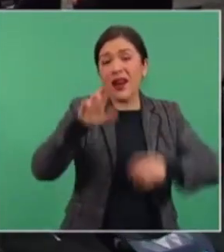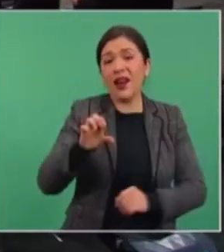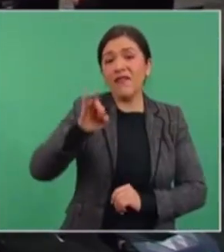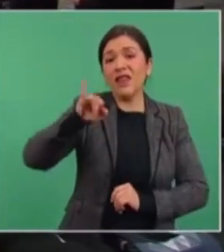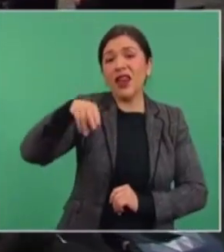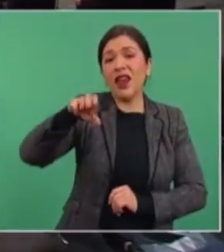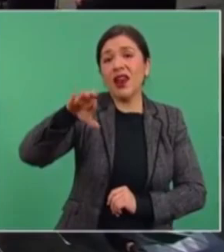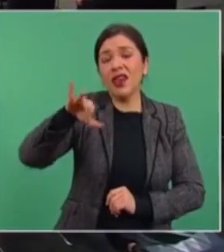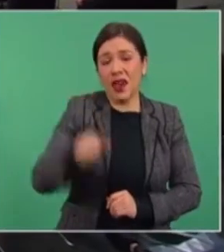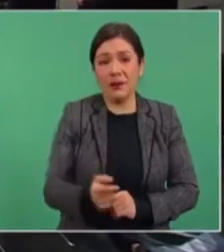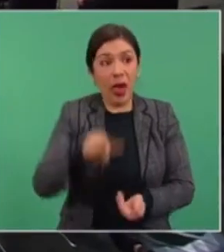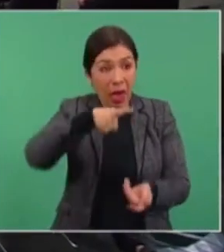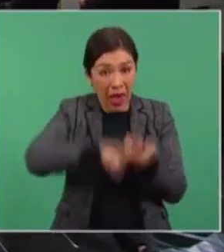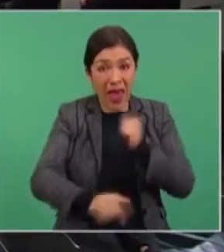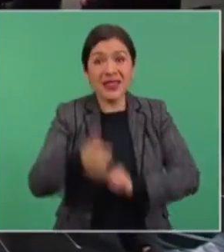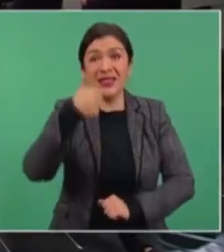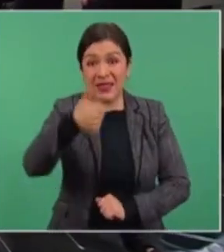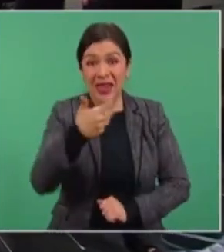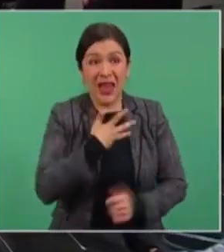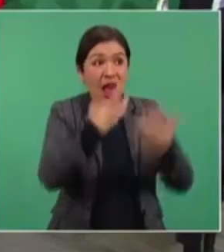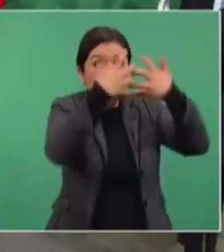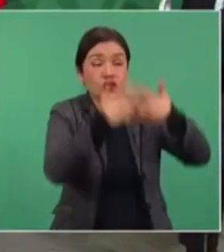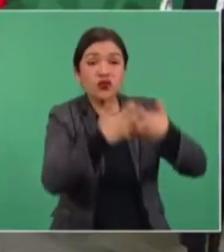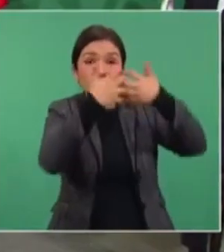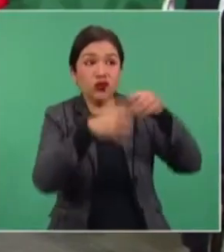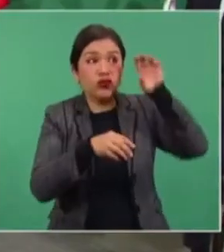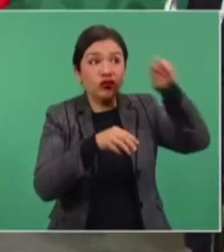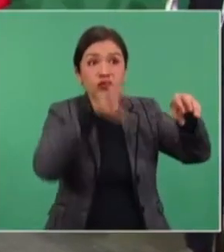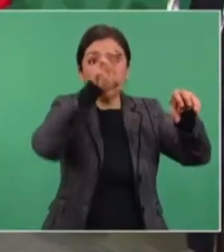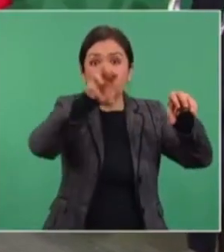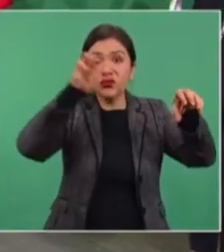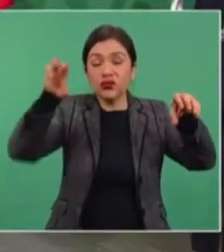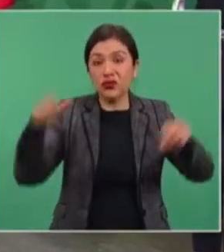de las 6 refinerías que se